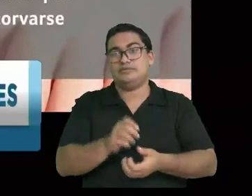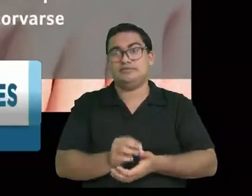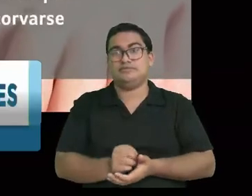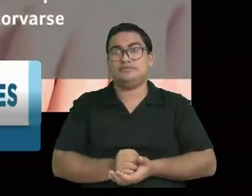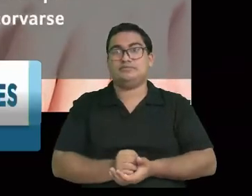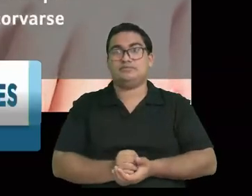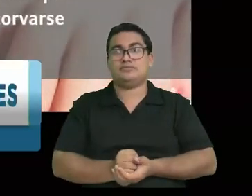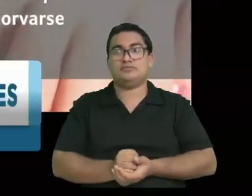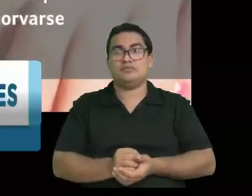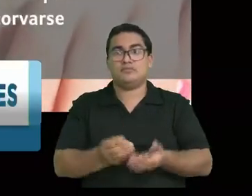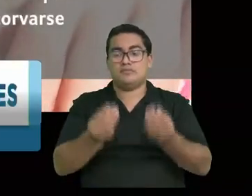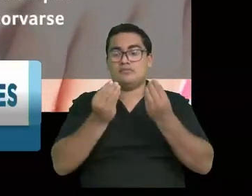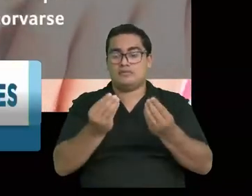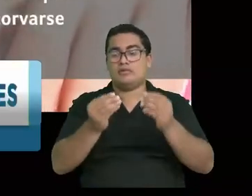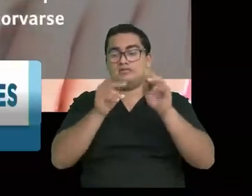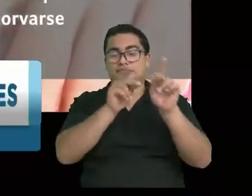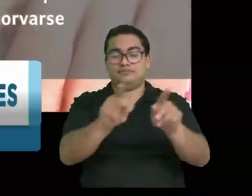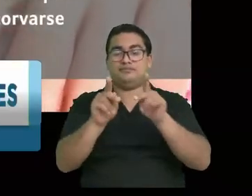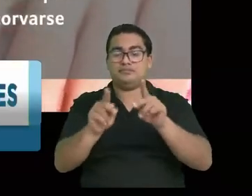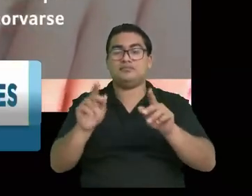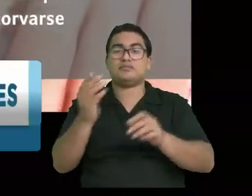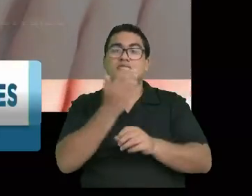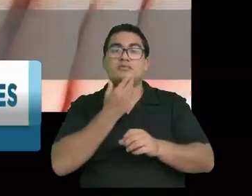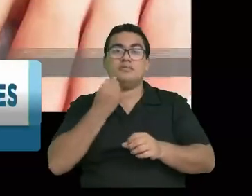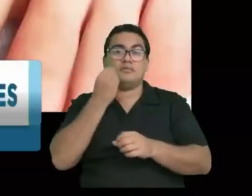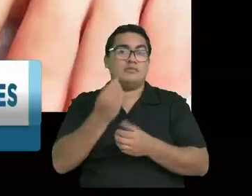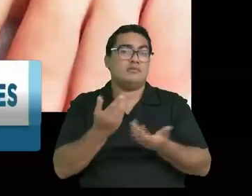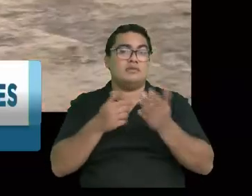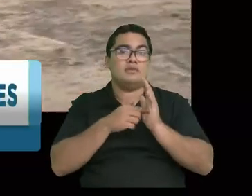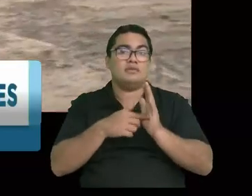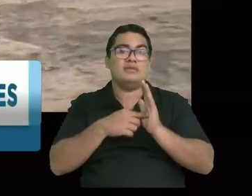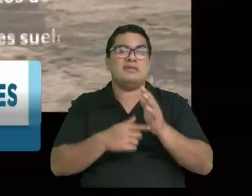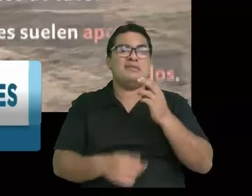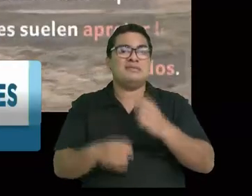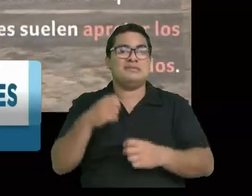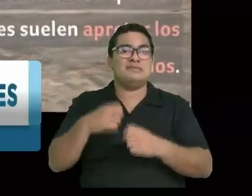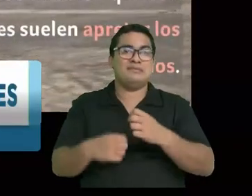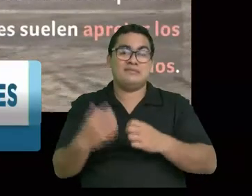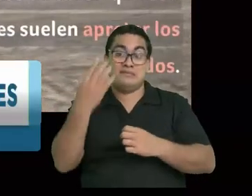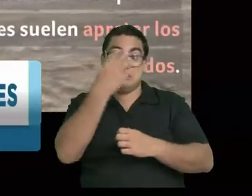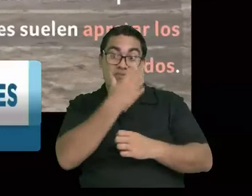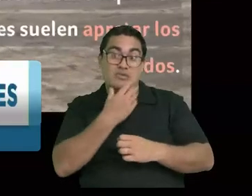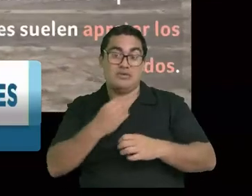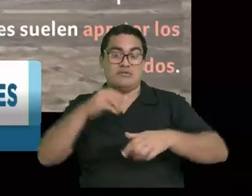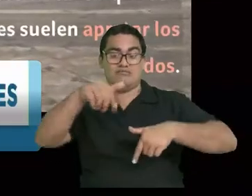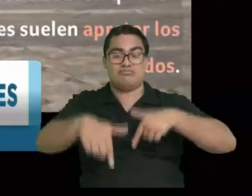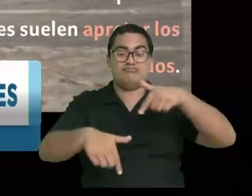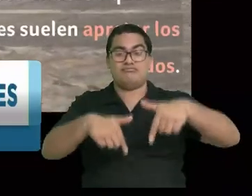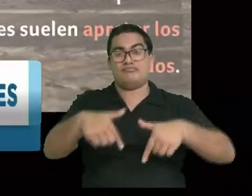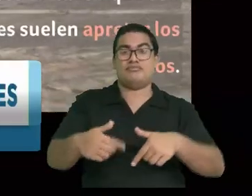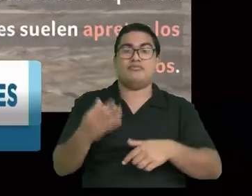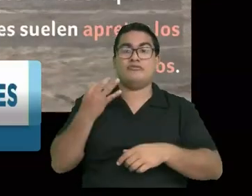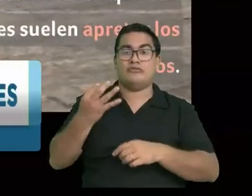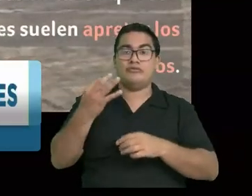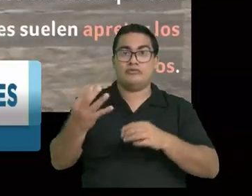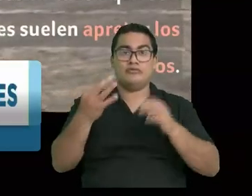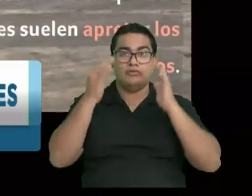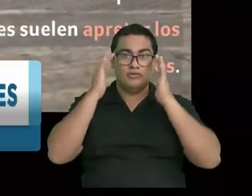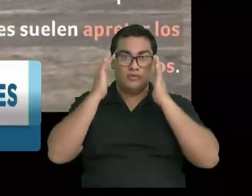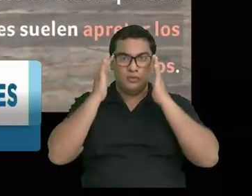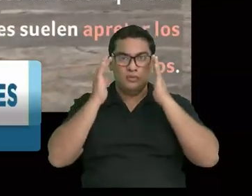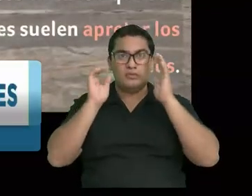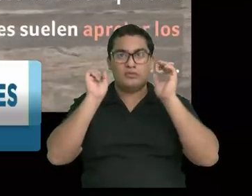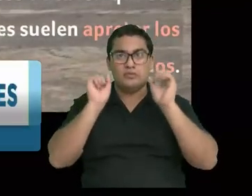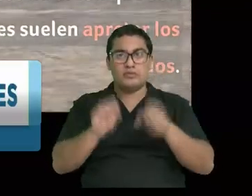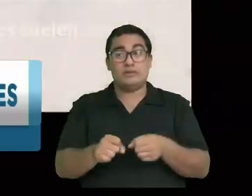para muchas personas, sobre todo la juventud, es muy importante. Entonces, a pesar de que se ven bellas con el tacón, en el futuro... Así es. Puede